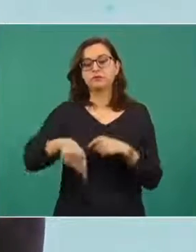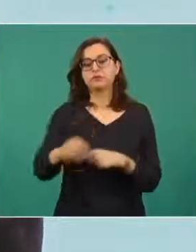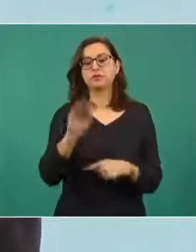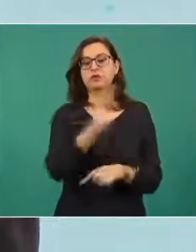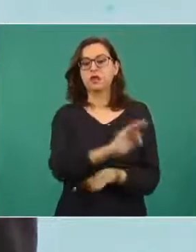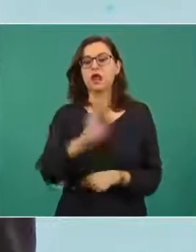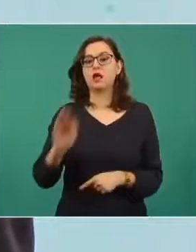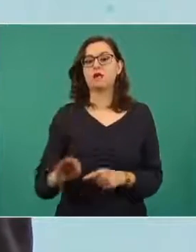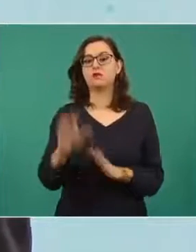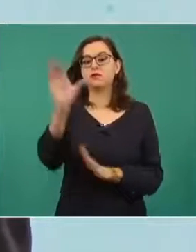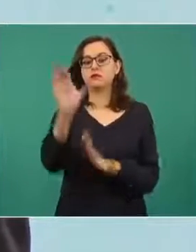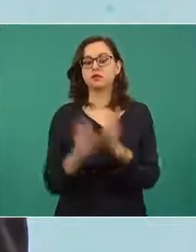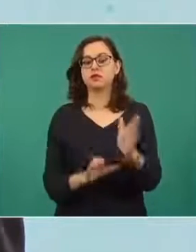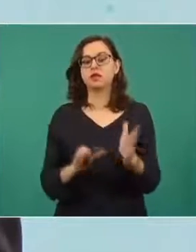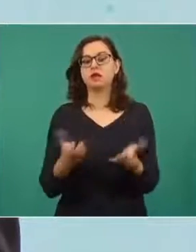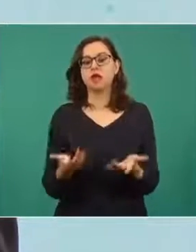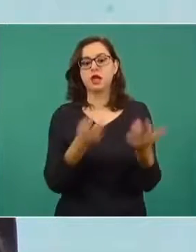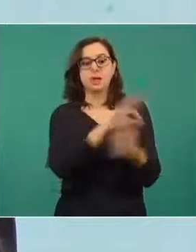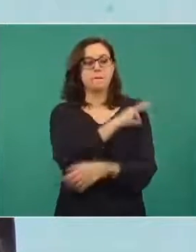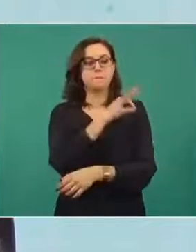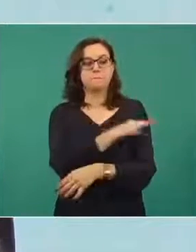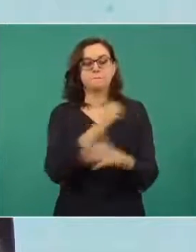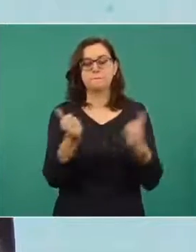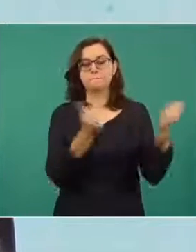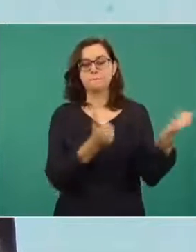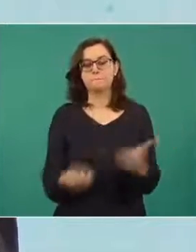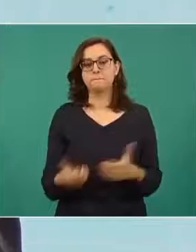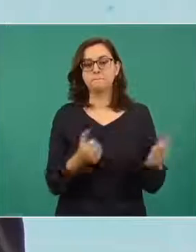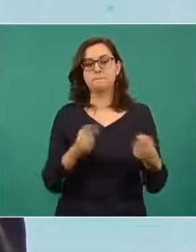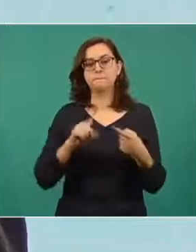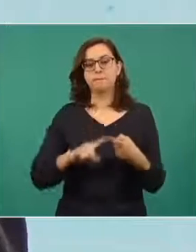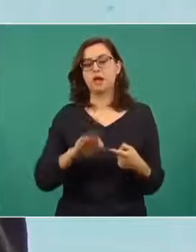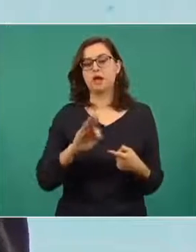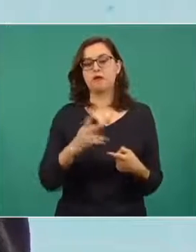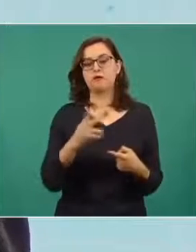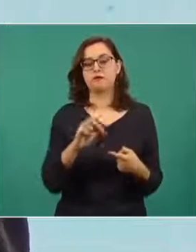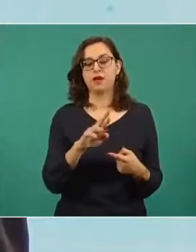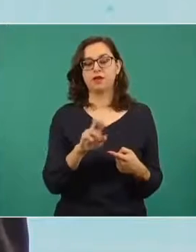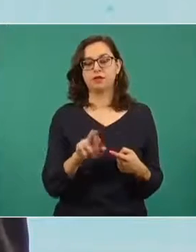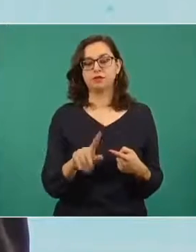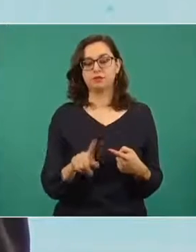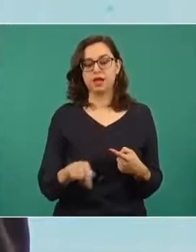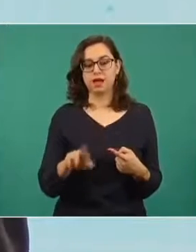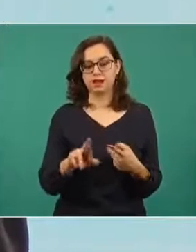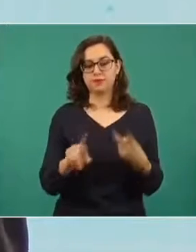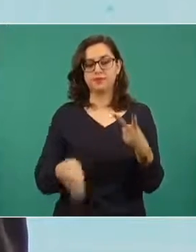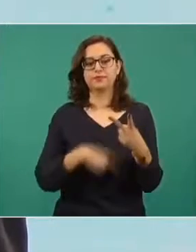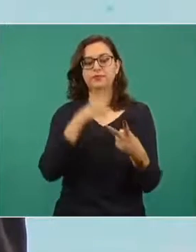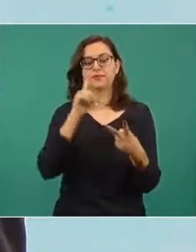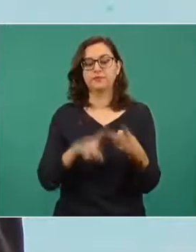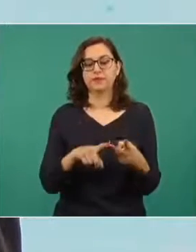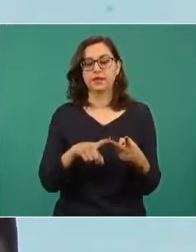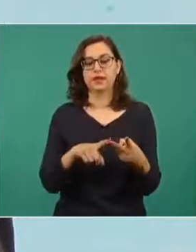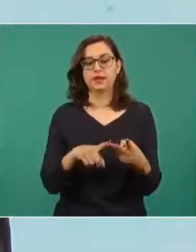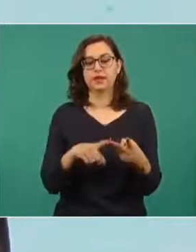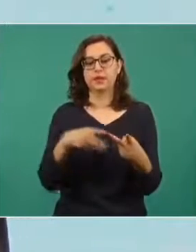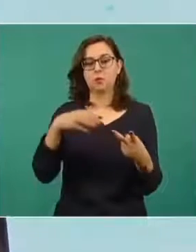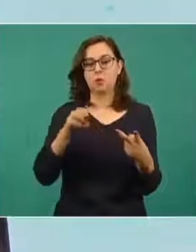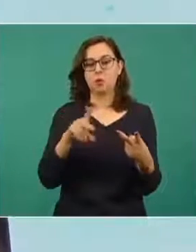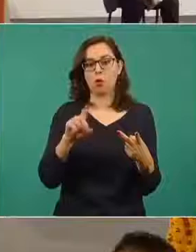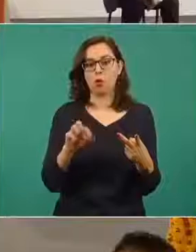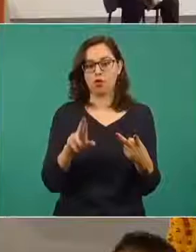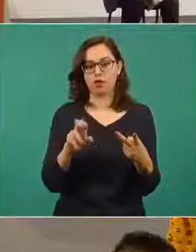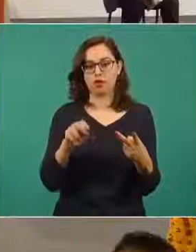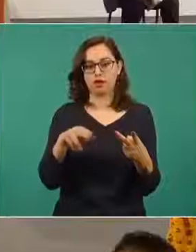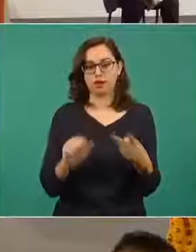recepción de dos vacunas, la vacuna Pfizer con 228 mil dosis y también la vacuna Moderna,